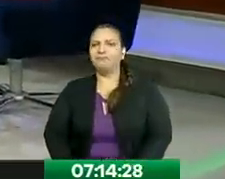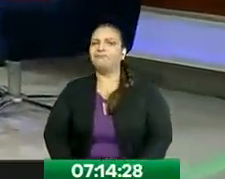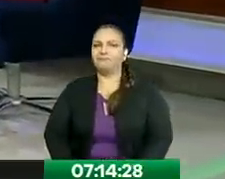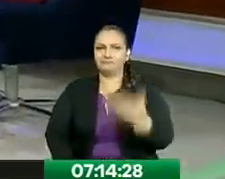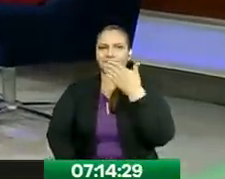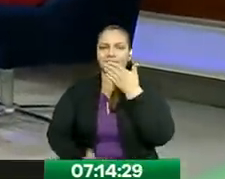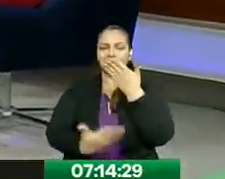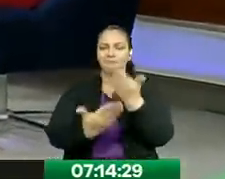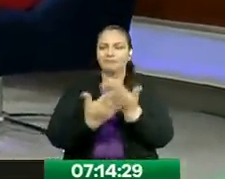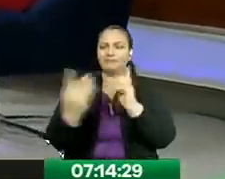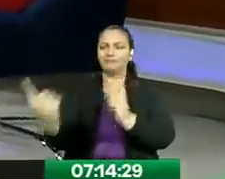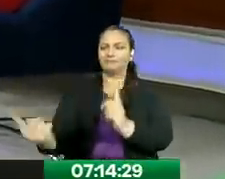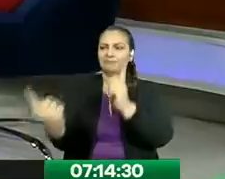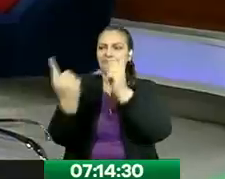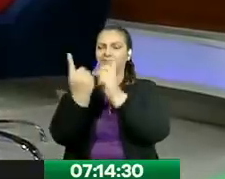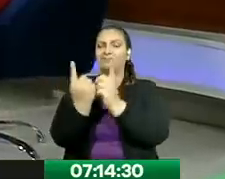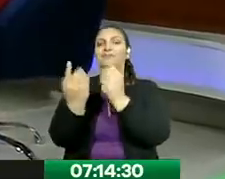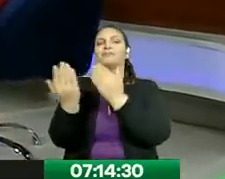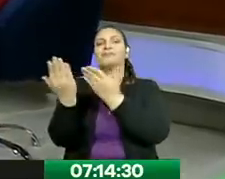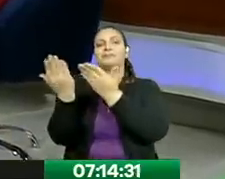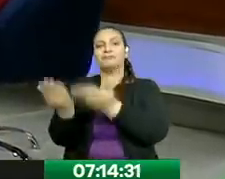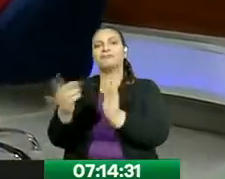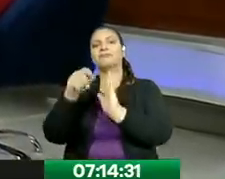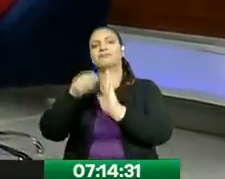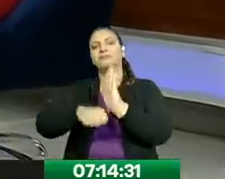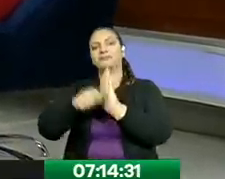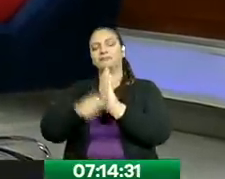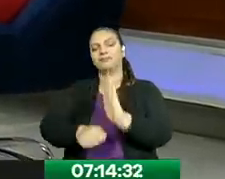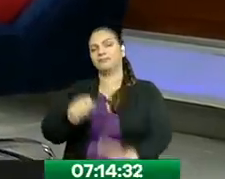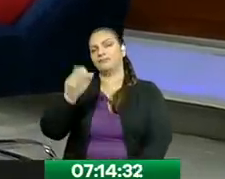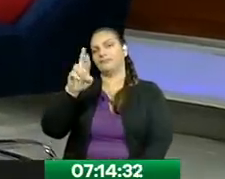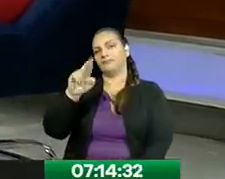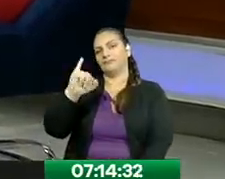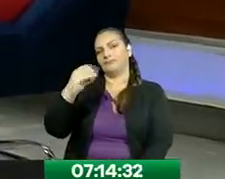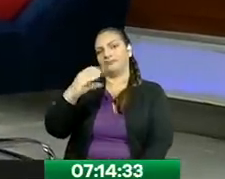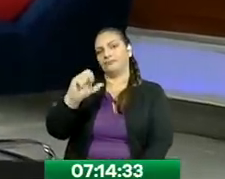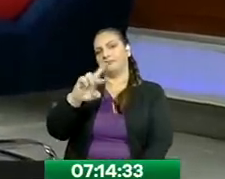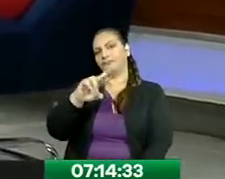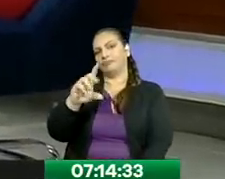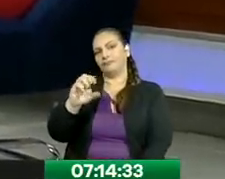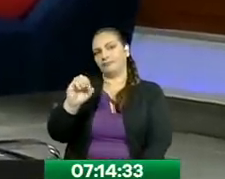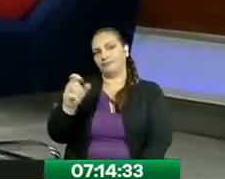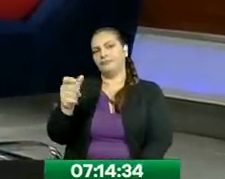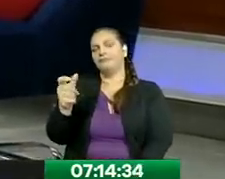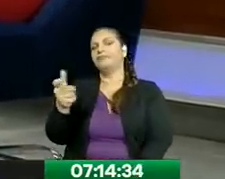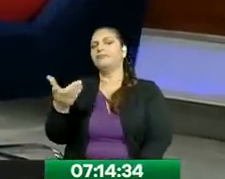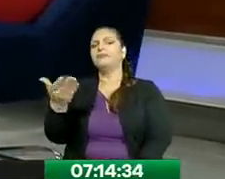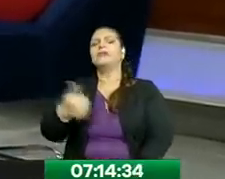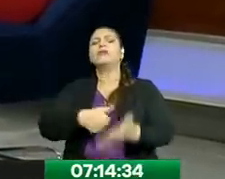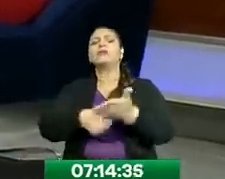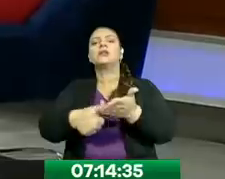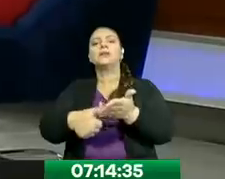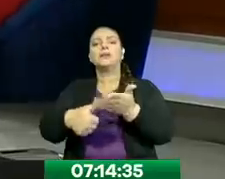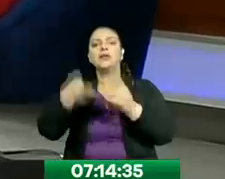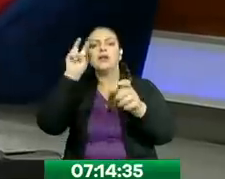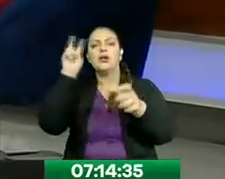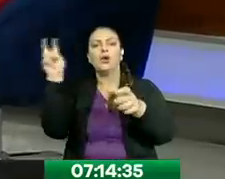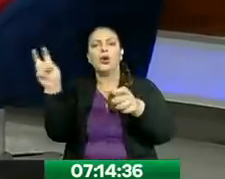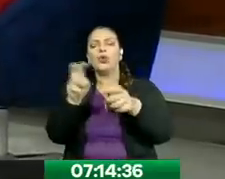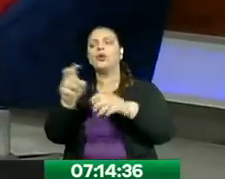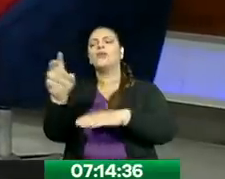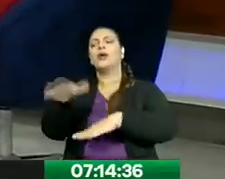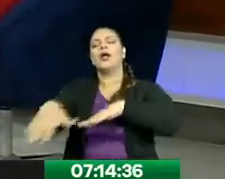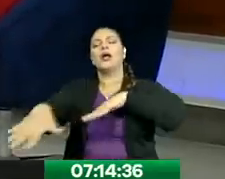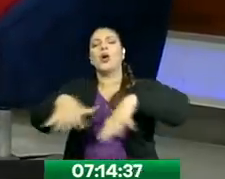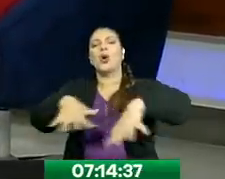luís en efecto amables televidentes damos la más cordial bienvenida al abogado ricardo al mismos a cargo de la coordinación son al 50 de turismo que justo que